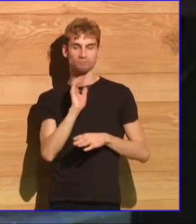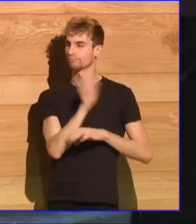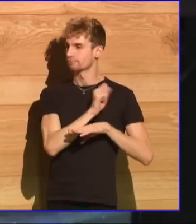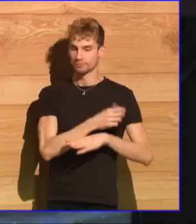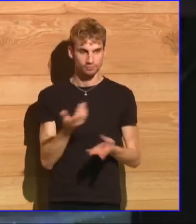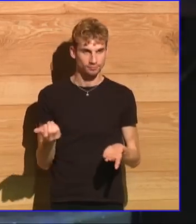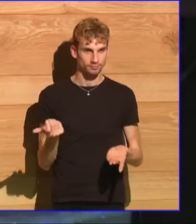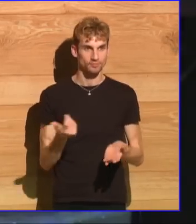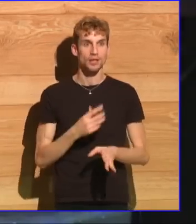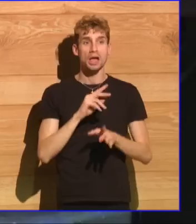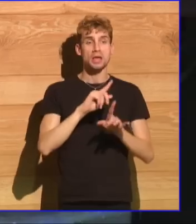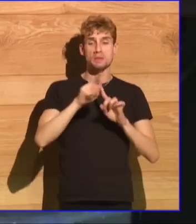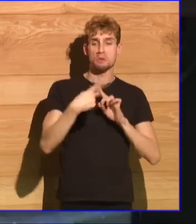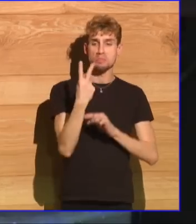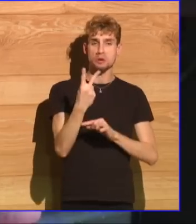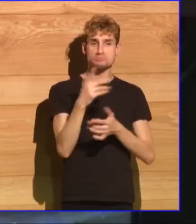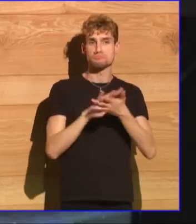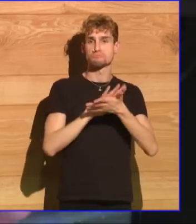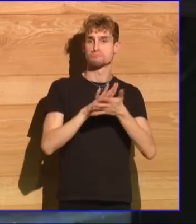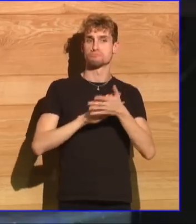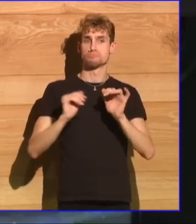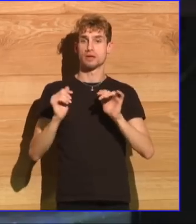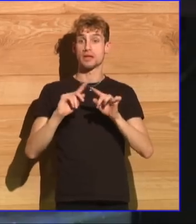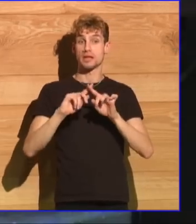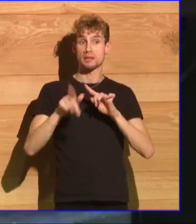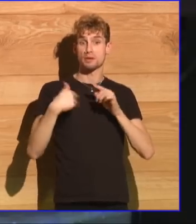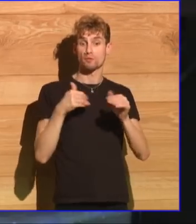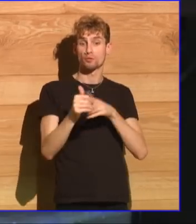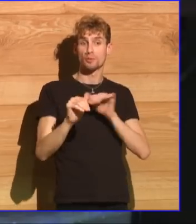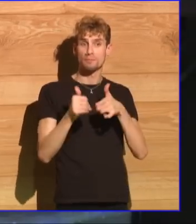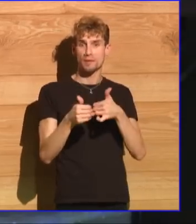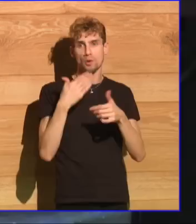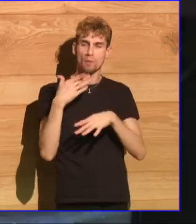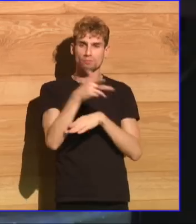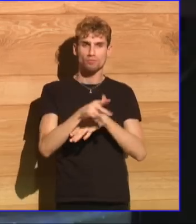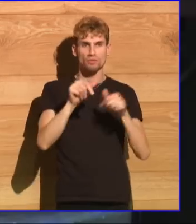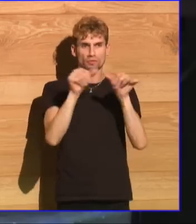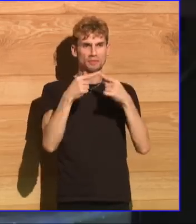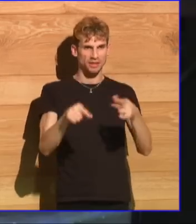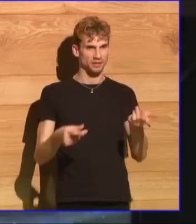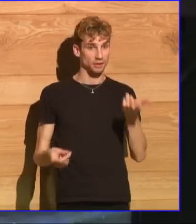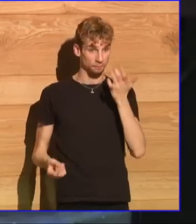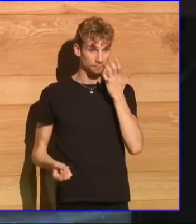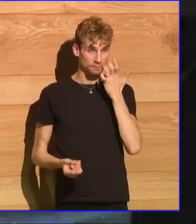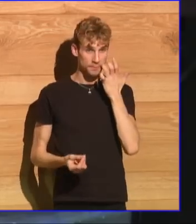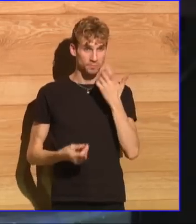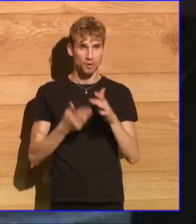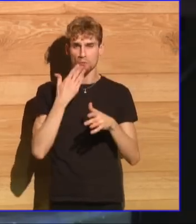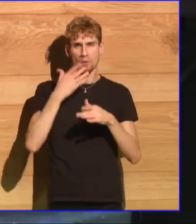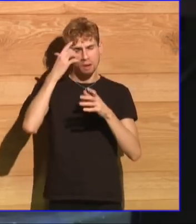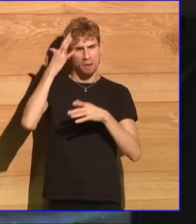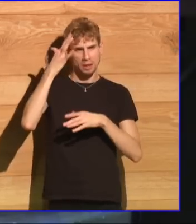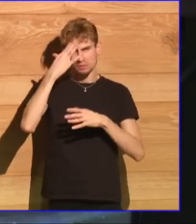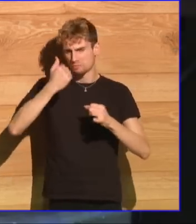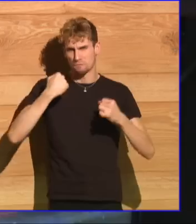Y luego dos se ponen a hablar y ya va a empezar en el futuro a rodar de otra manera cuando se ponen a hablar dos. Con mucha imaginación,